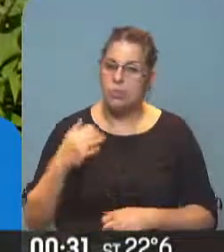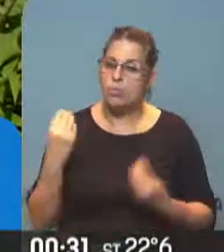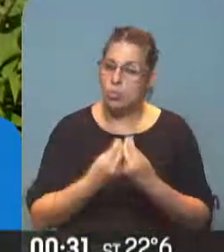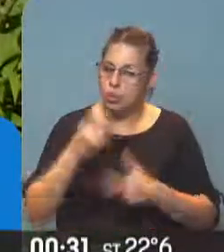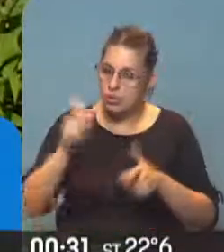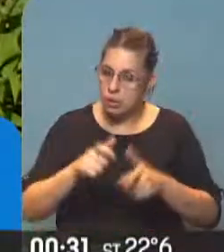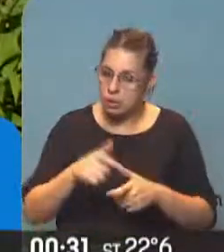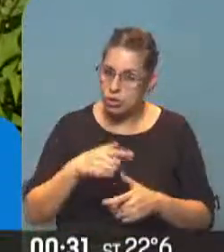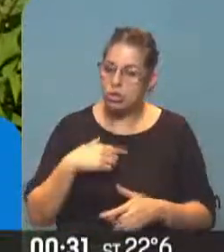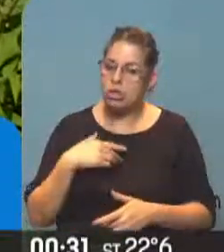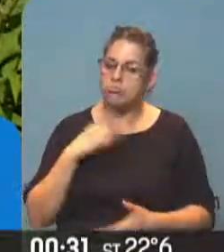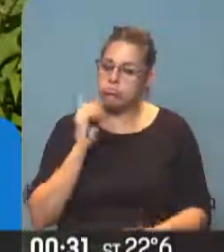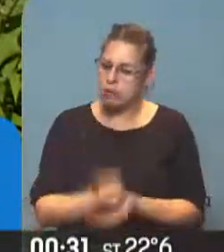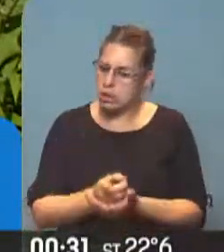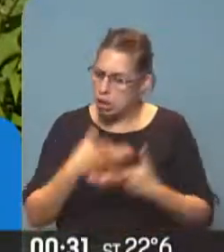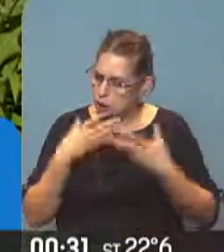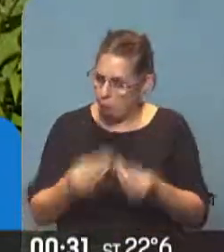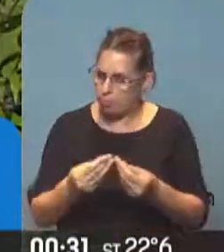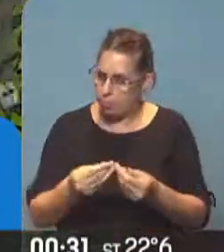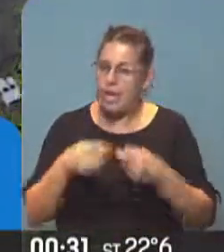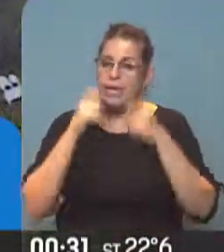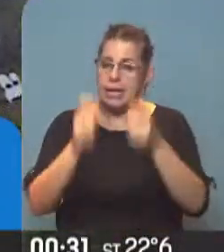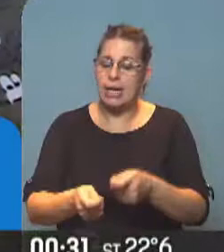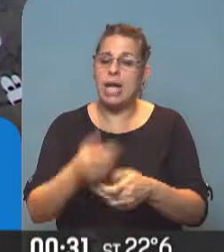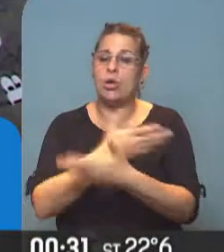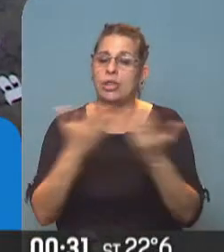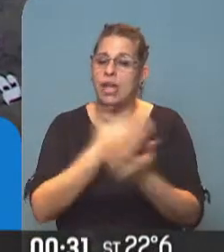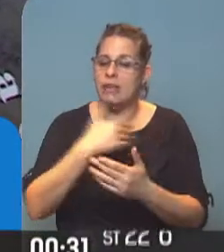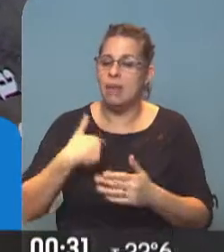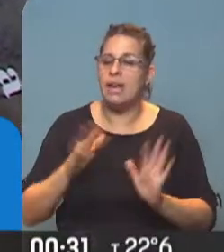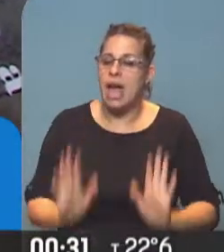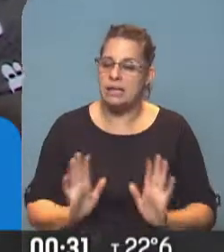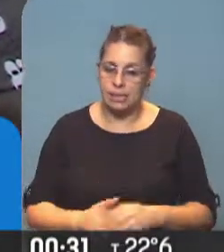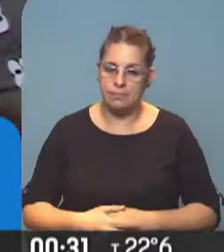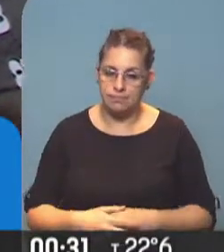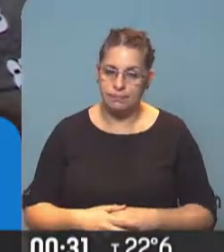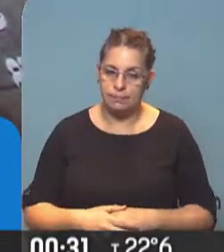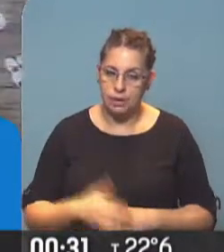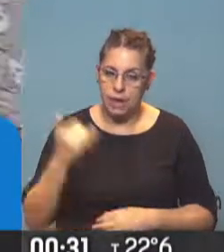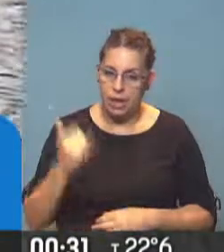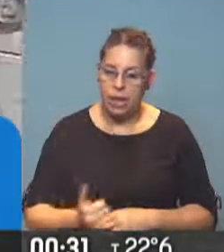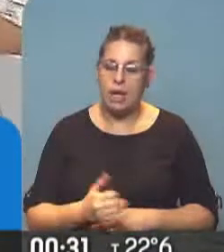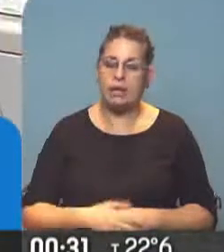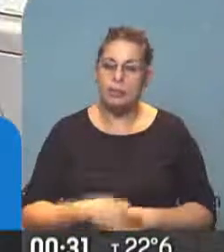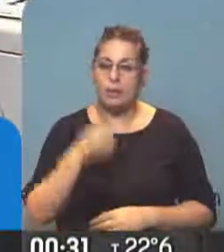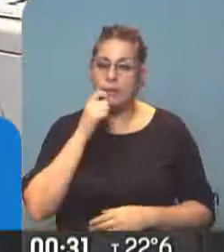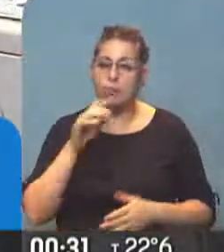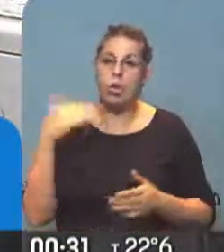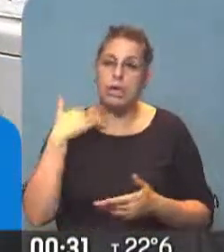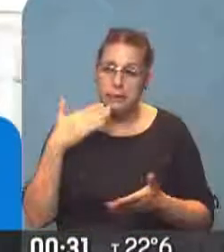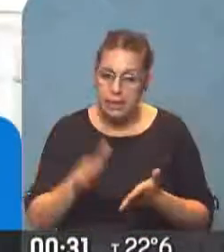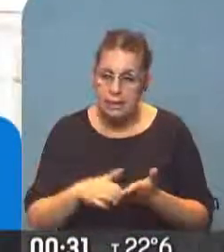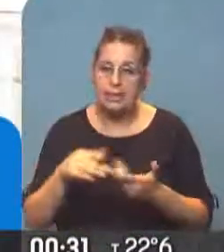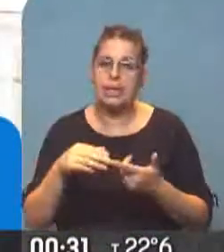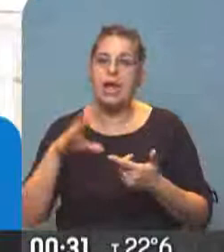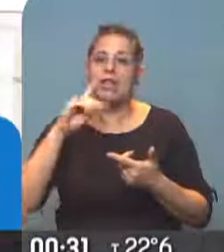que se decidió a comprar el regalo. El regalo del Día de la Madre es emblemático, ¿no? Ahí hay un rubro como librería,